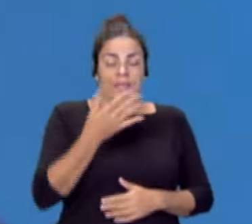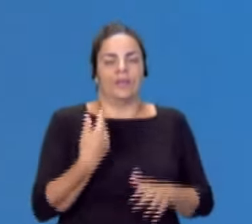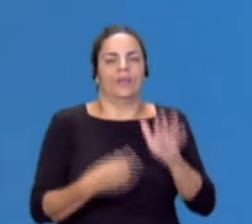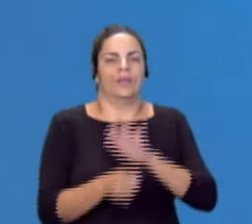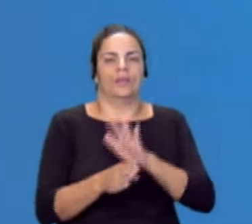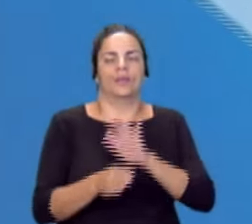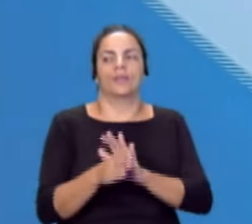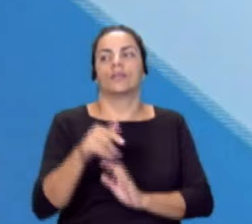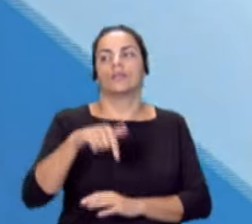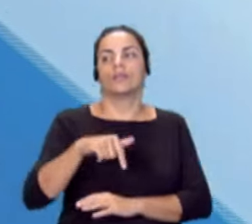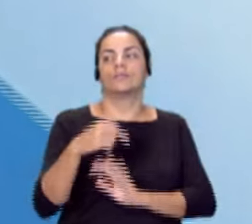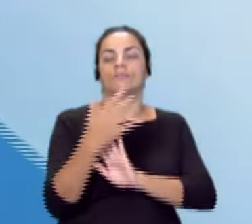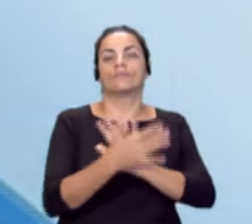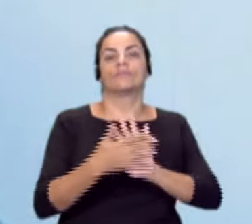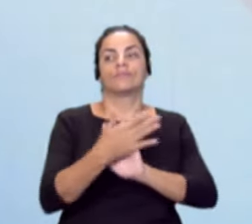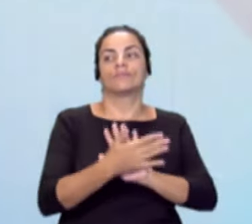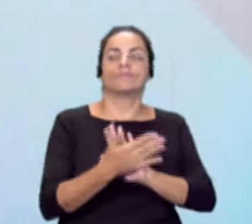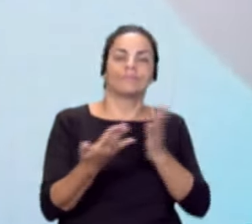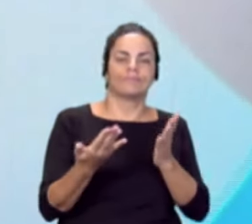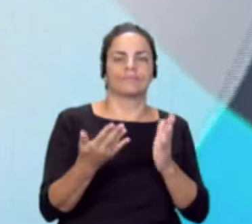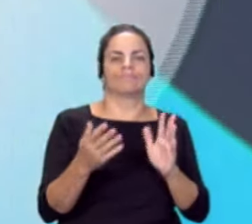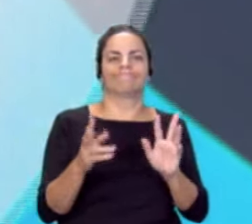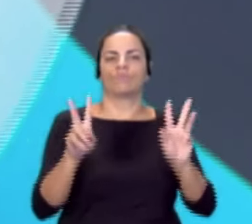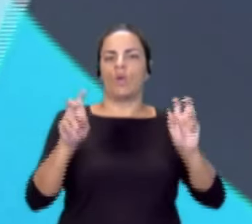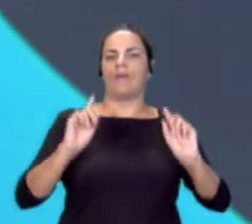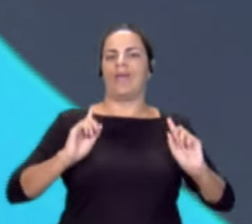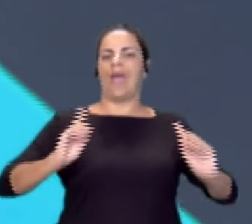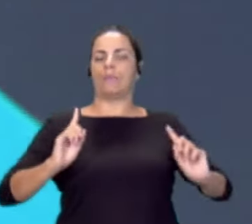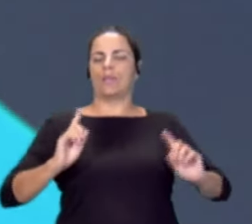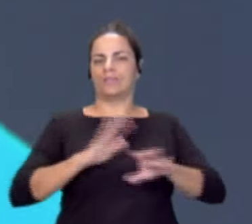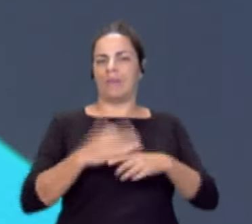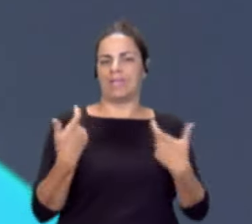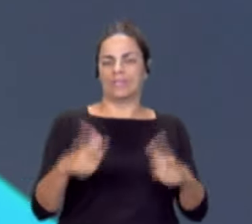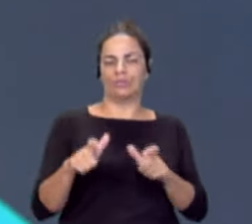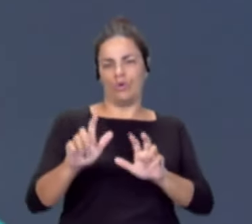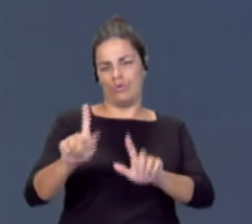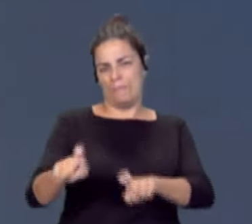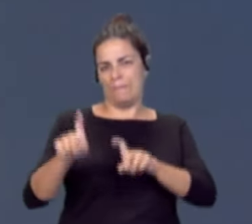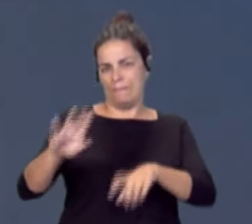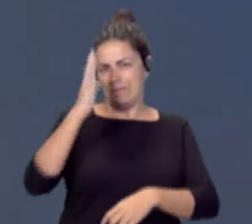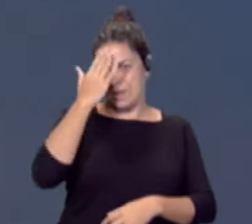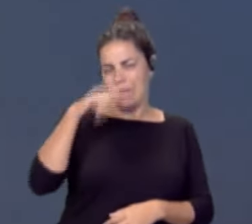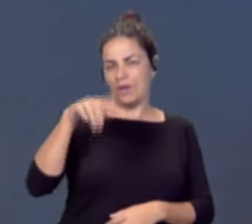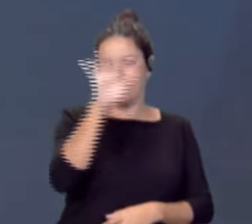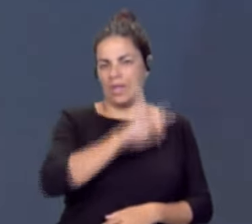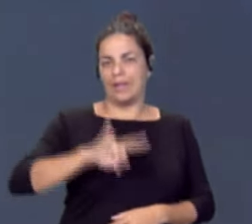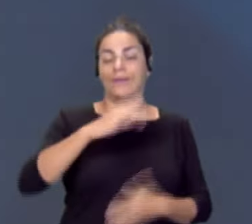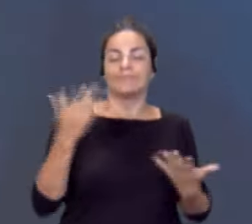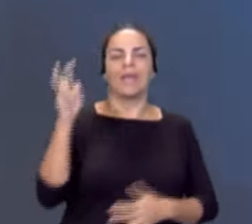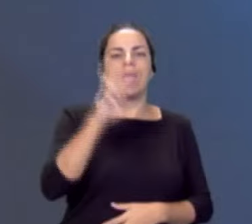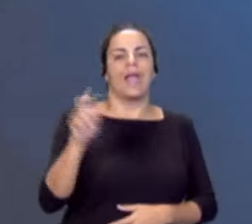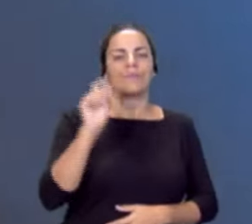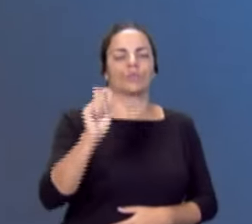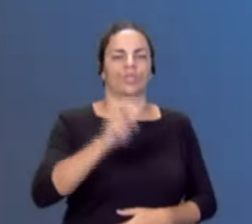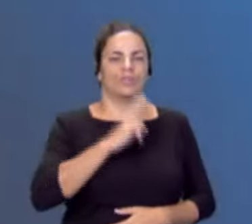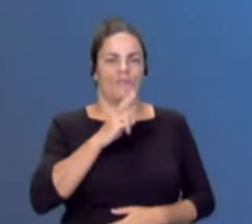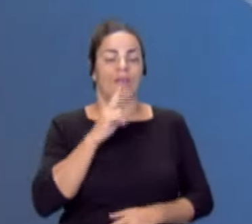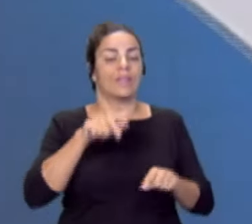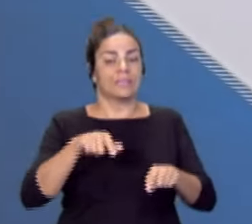de viernes hablando de una nueva amenaza para el sector primario aquí en las islas. Es el mosquito verde. Es un